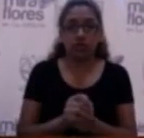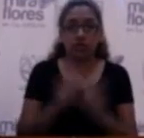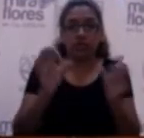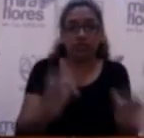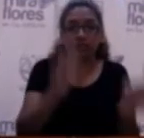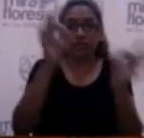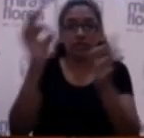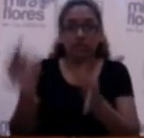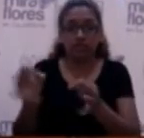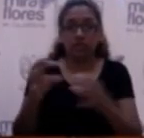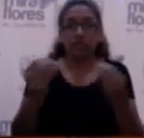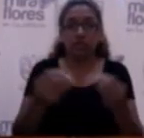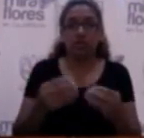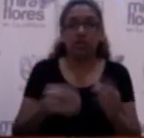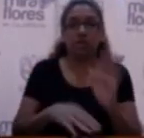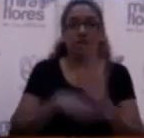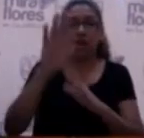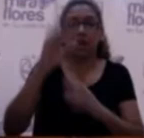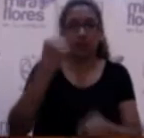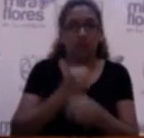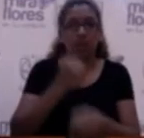convenio porque se están